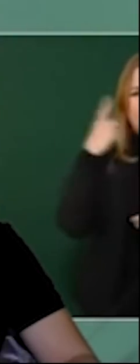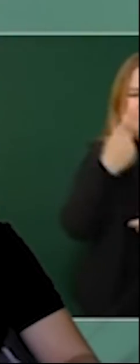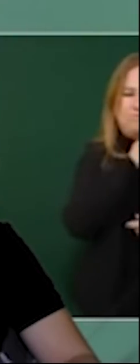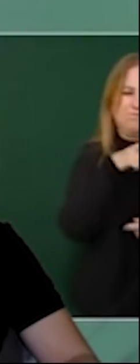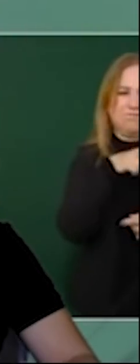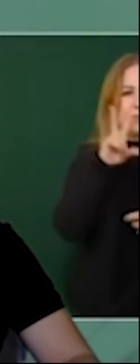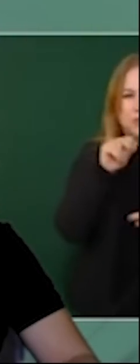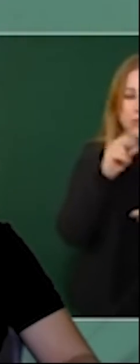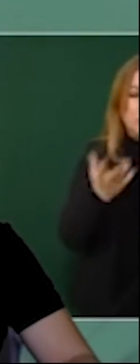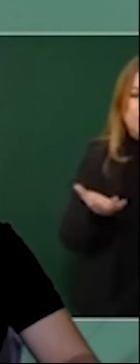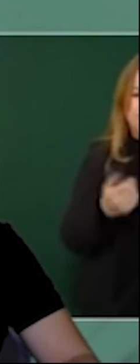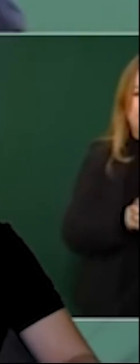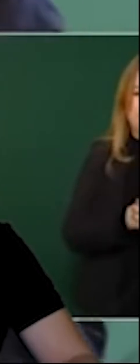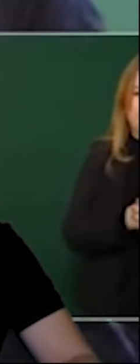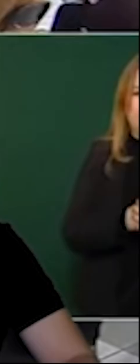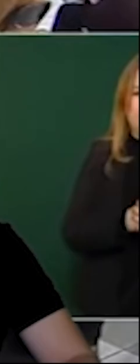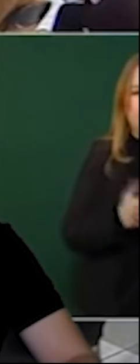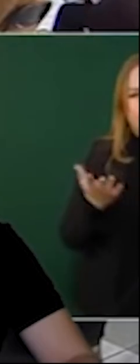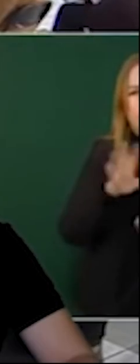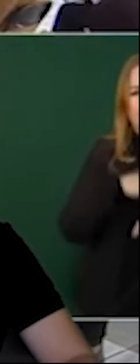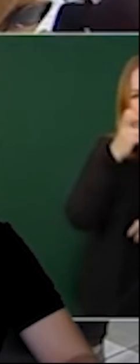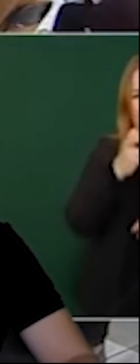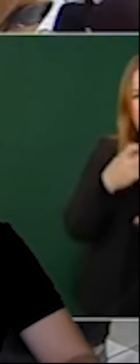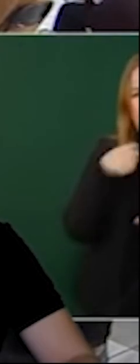Entonces, es de esperarse.